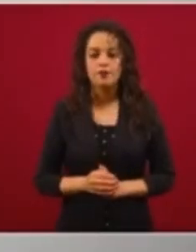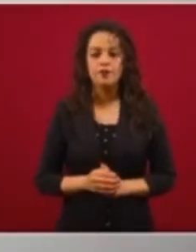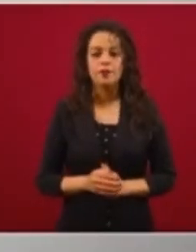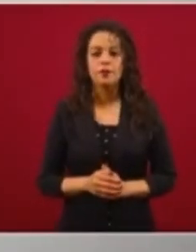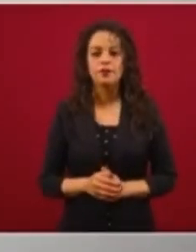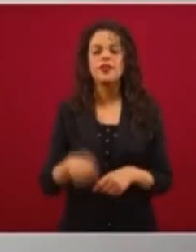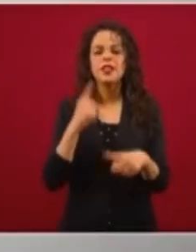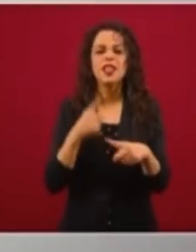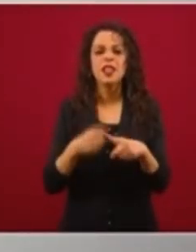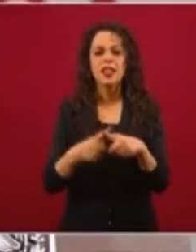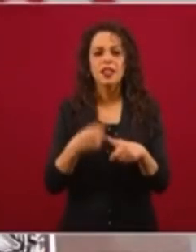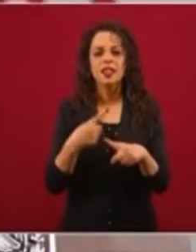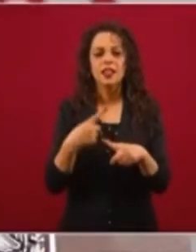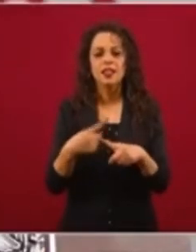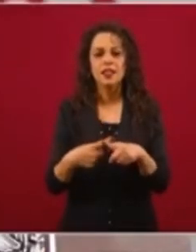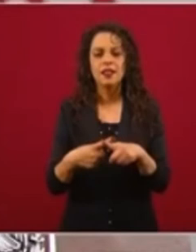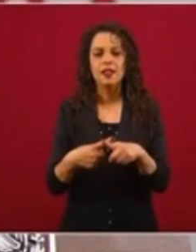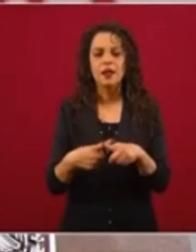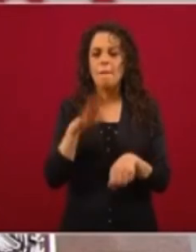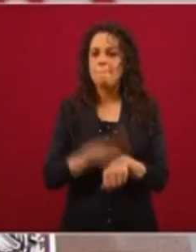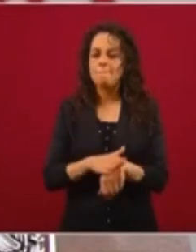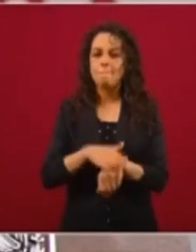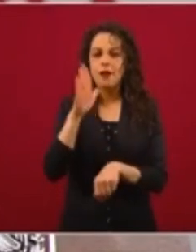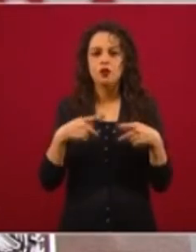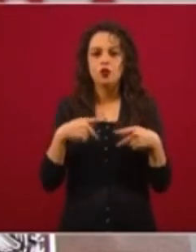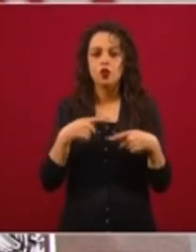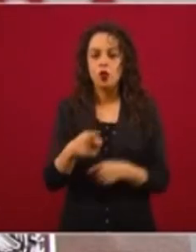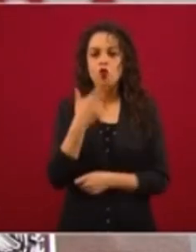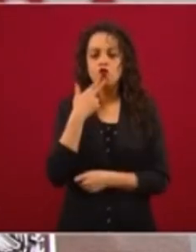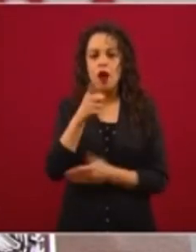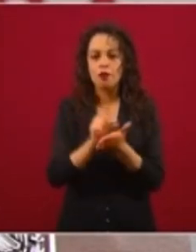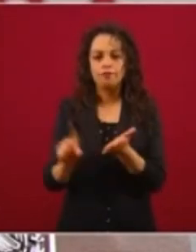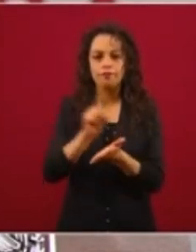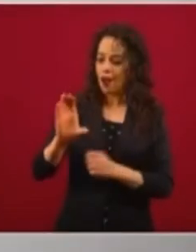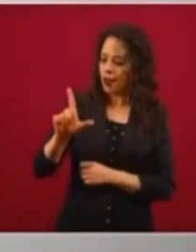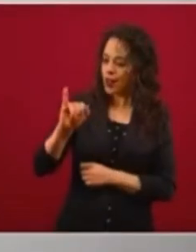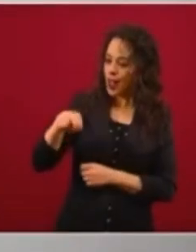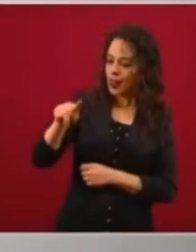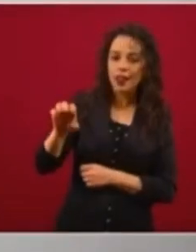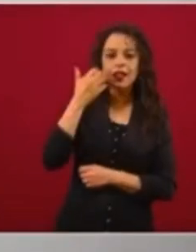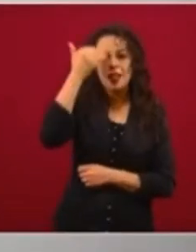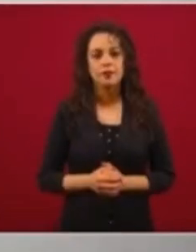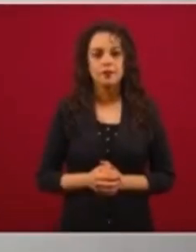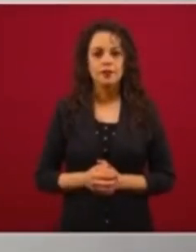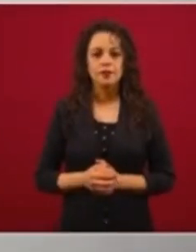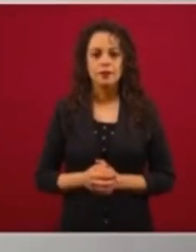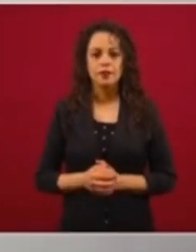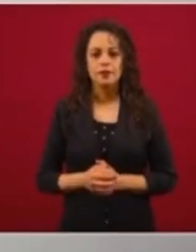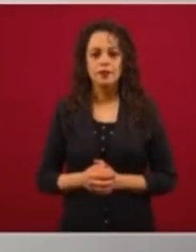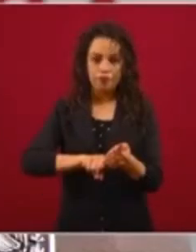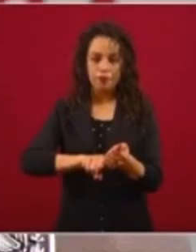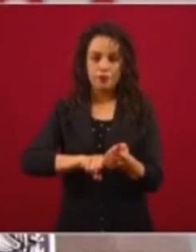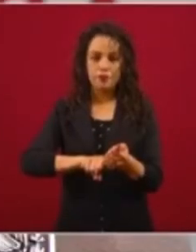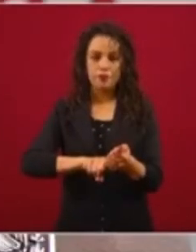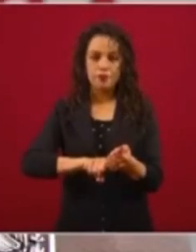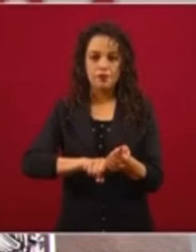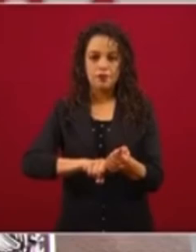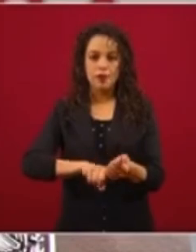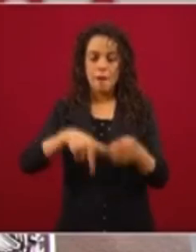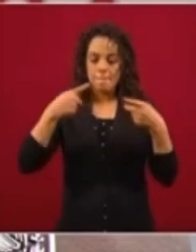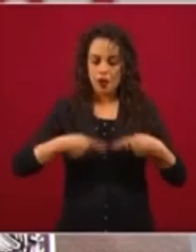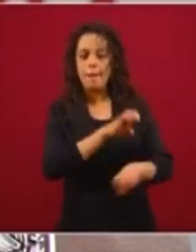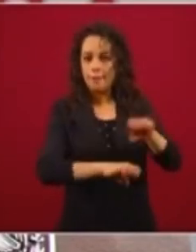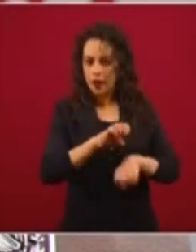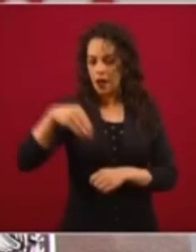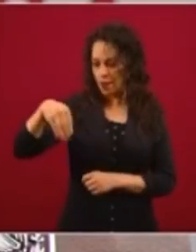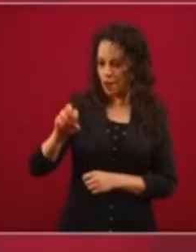¿quiénes son sus principales clientes en México? ¿Y cuánto invierten en Twitter? Que esto incluya a personas físicas y